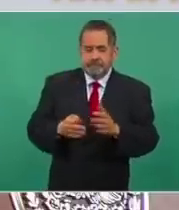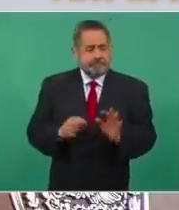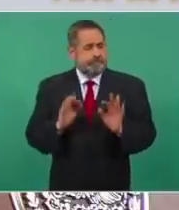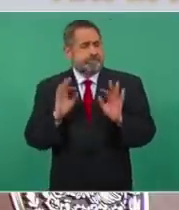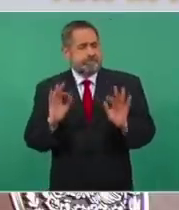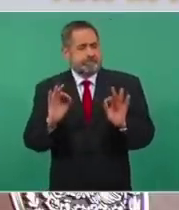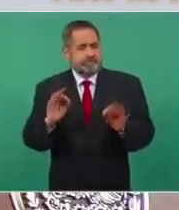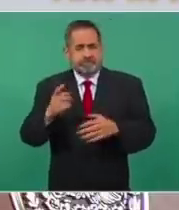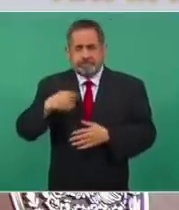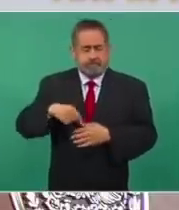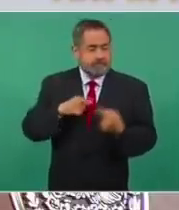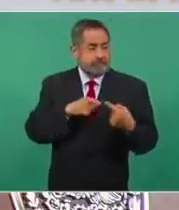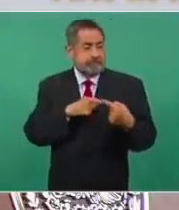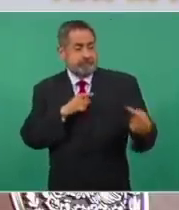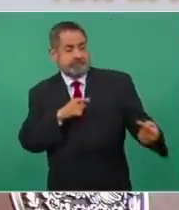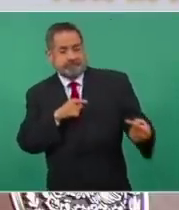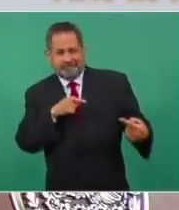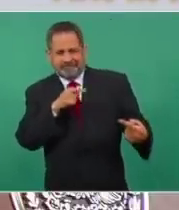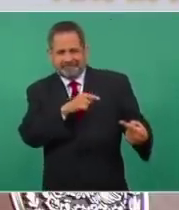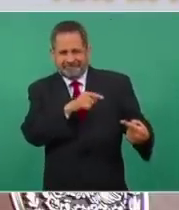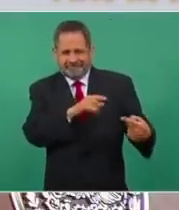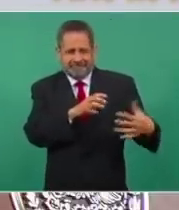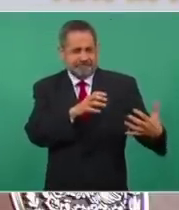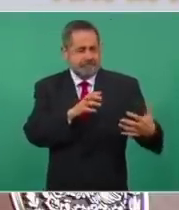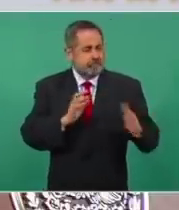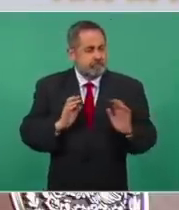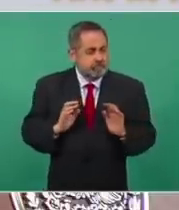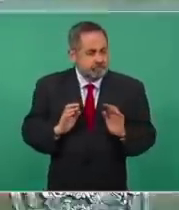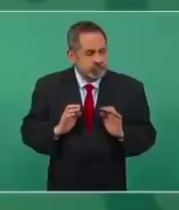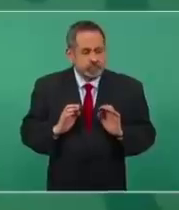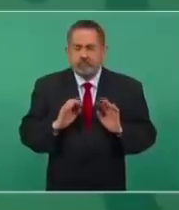y nuestros adversarios